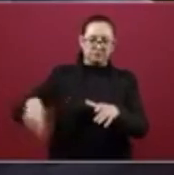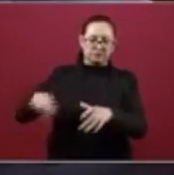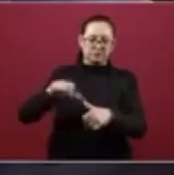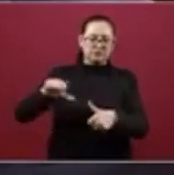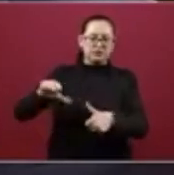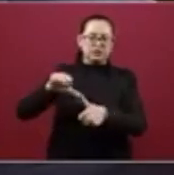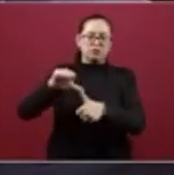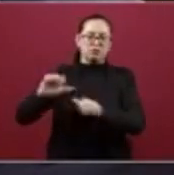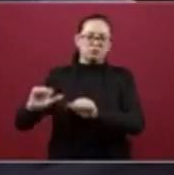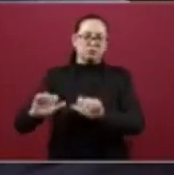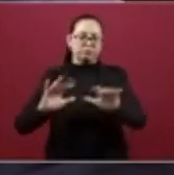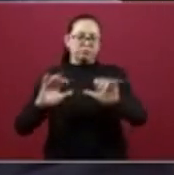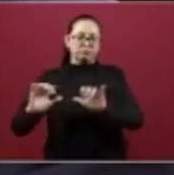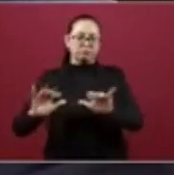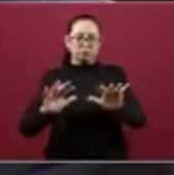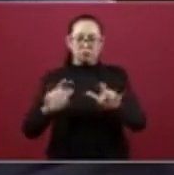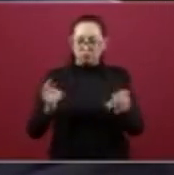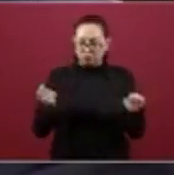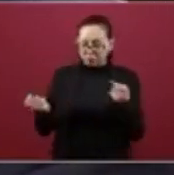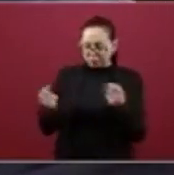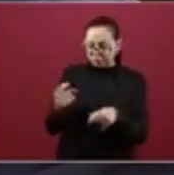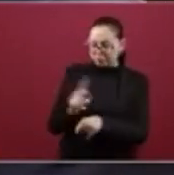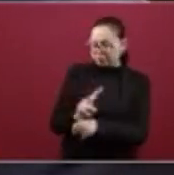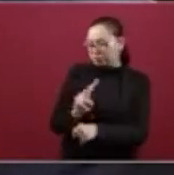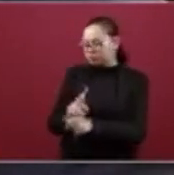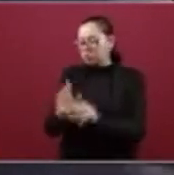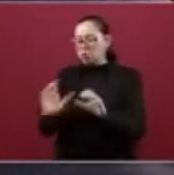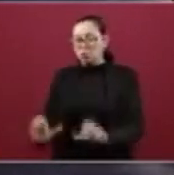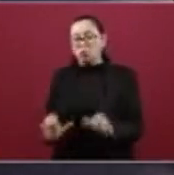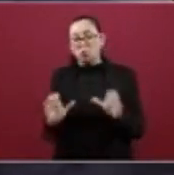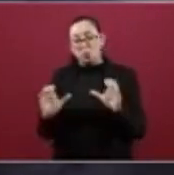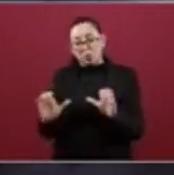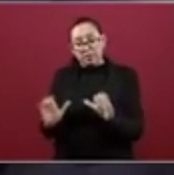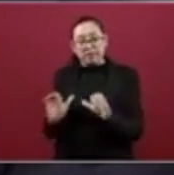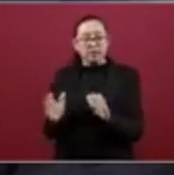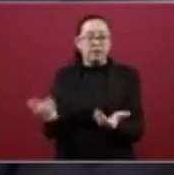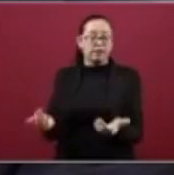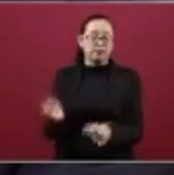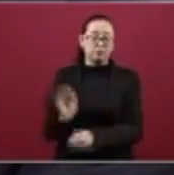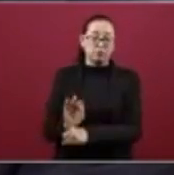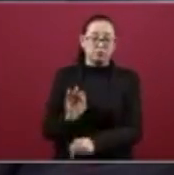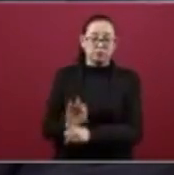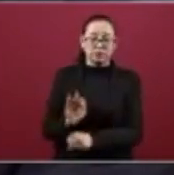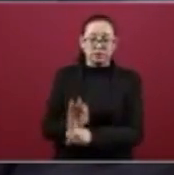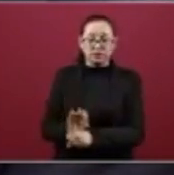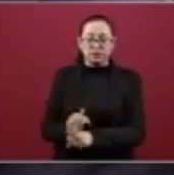centroamericanos, para protegerlos, para saber